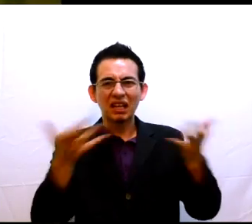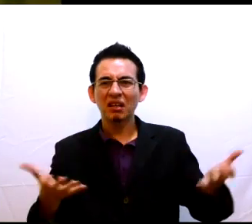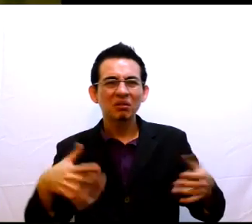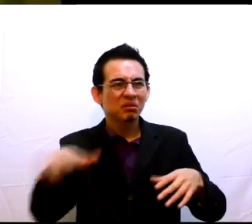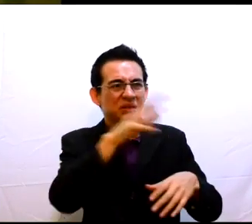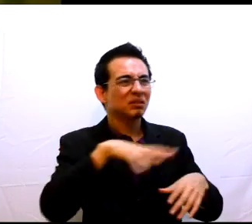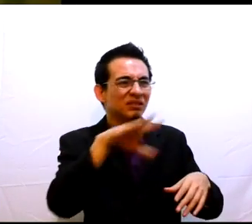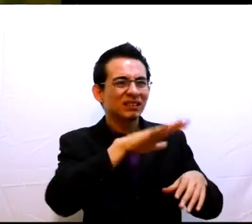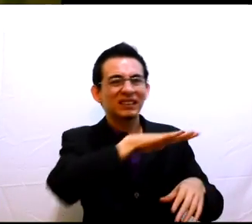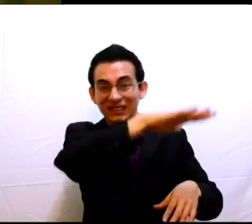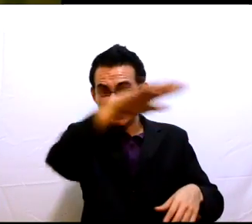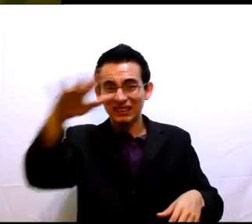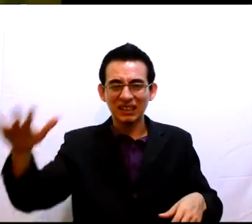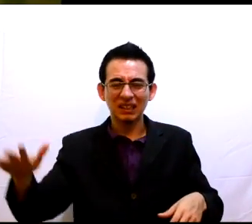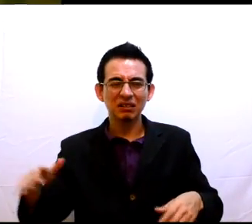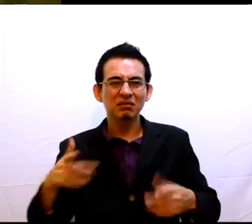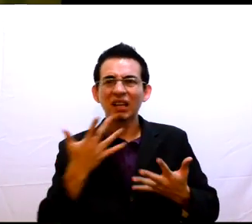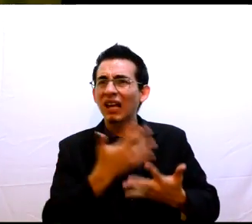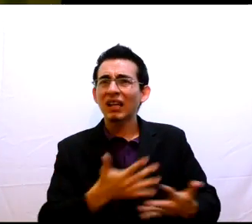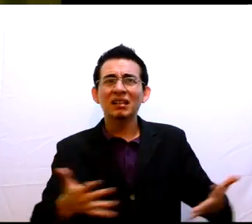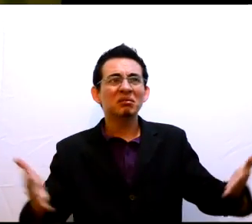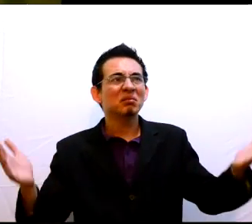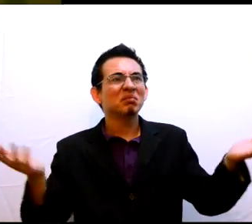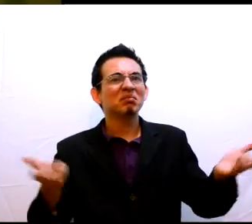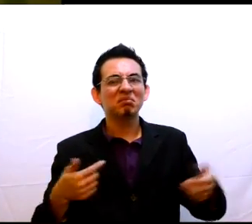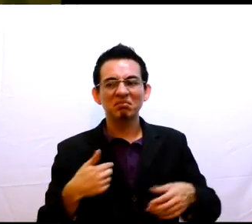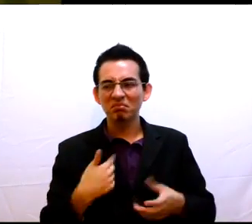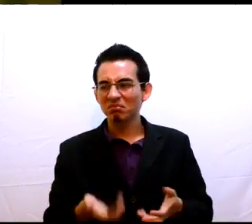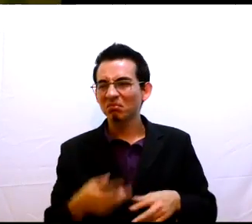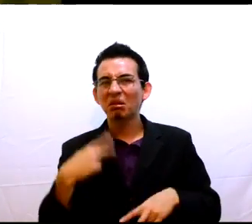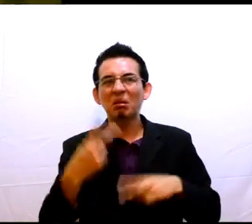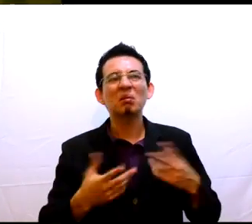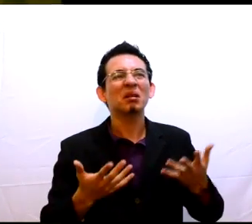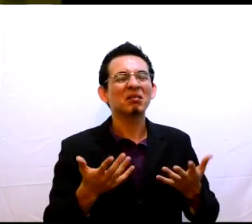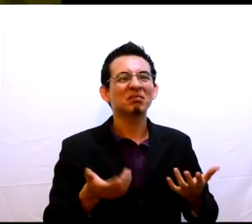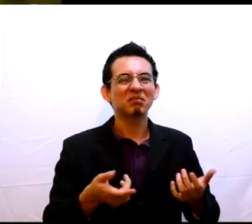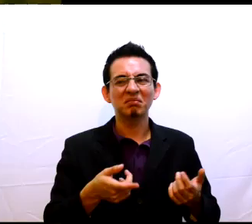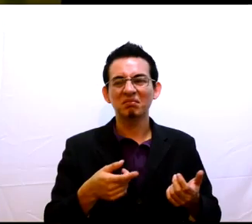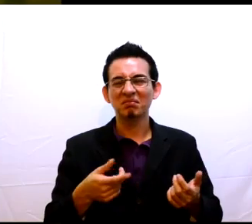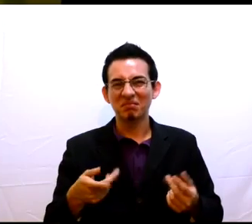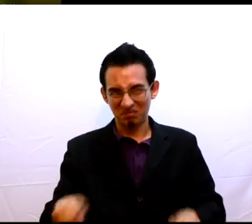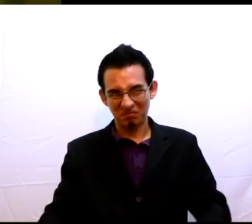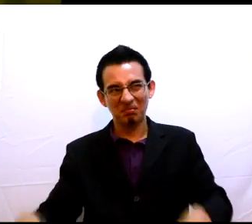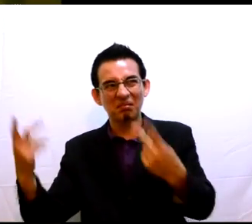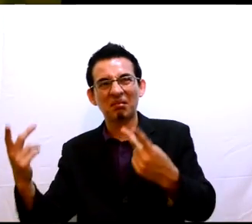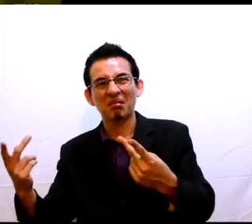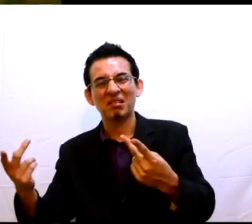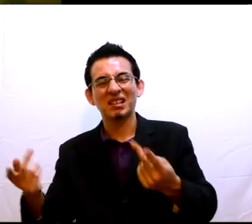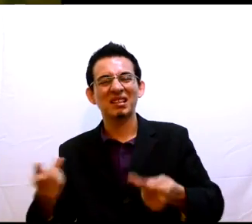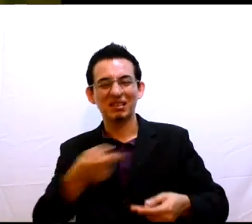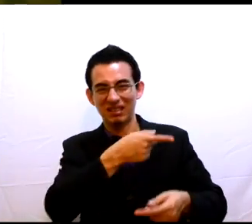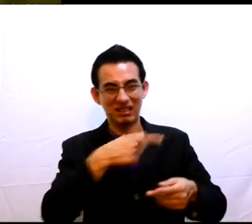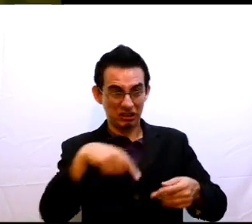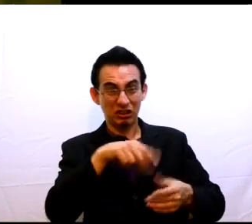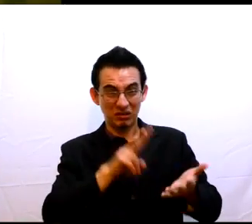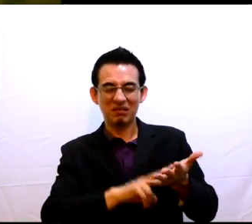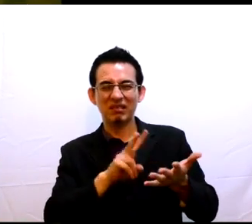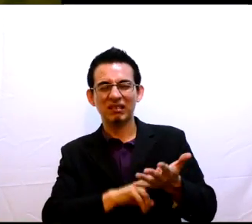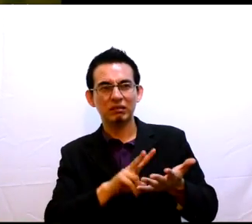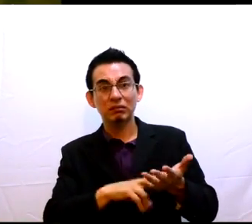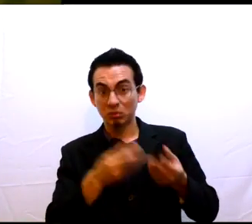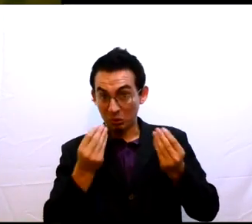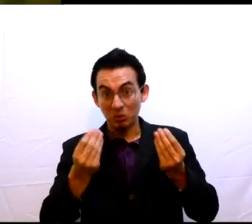quiero un terreno d yo no puedo no pude haber venderse terreno ese terreno vale una buena